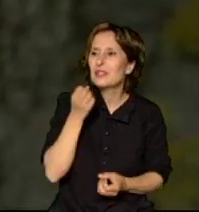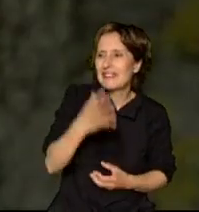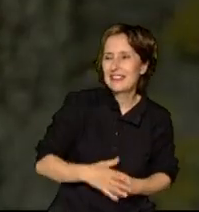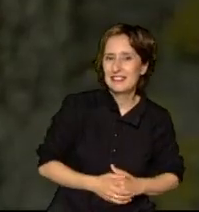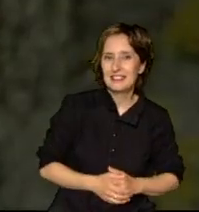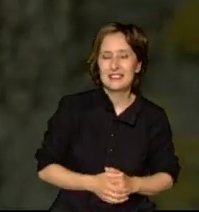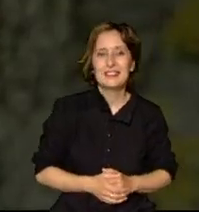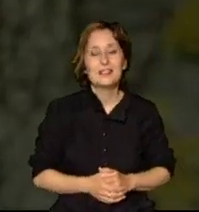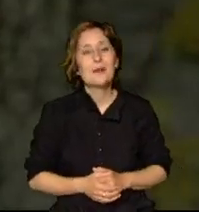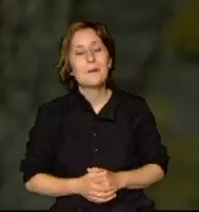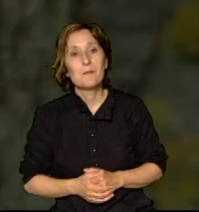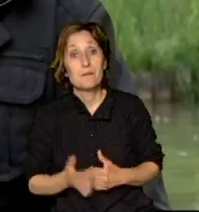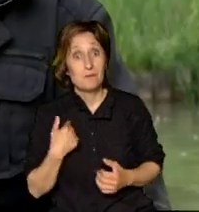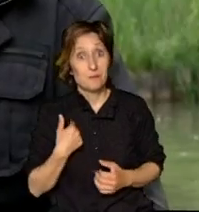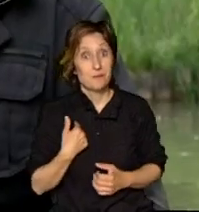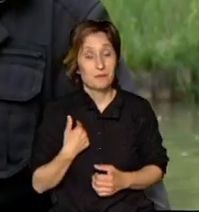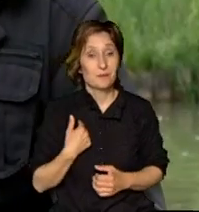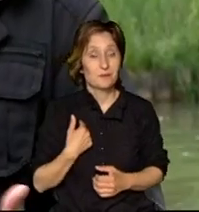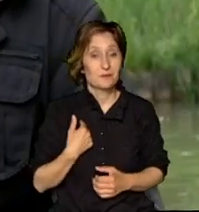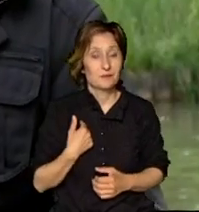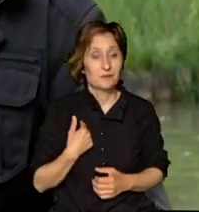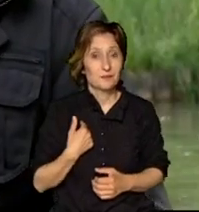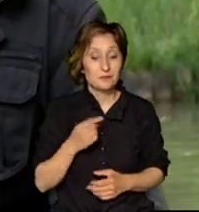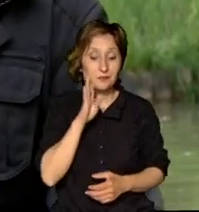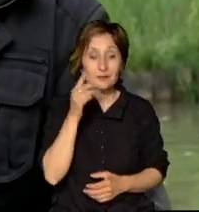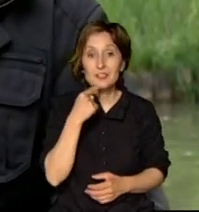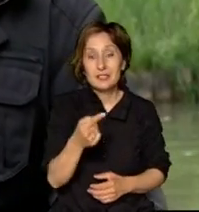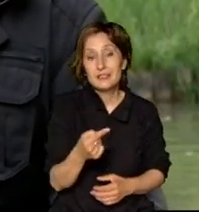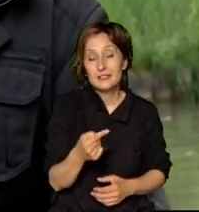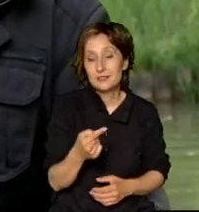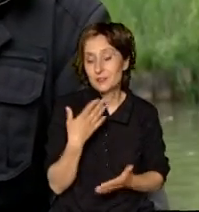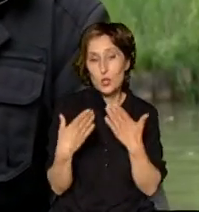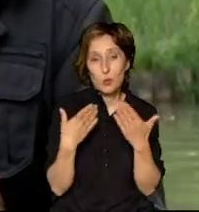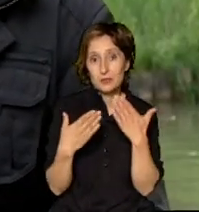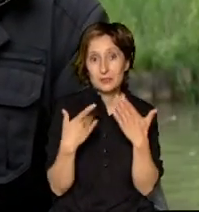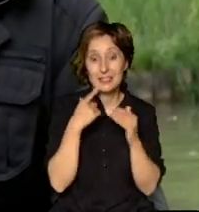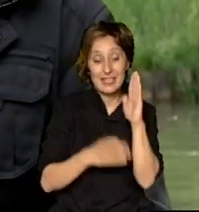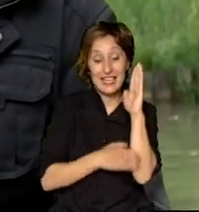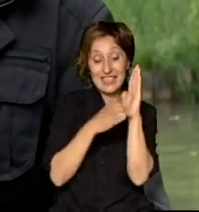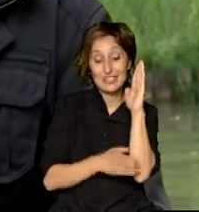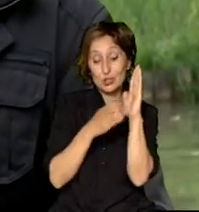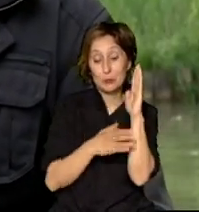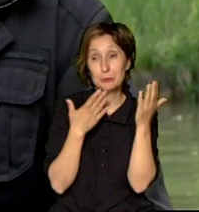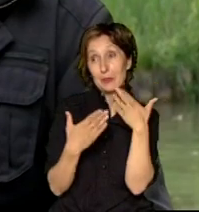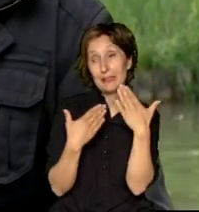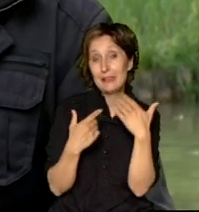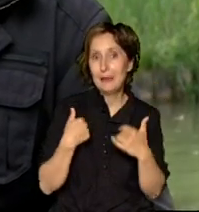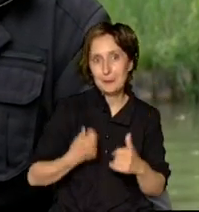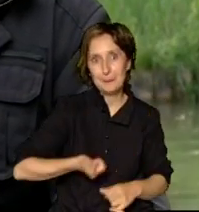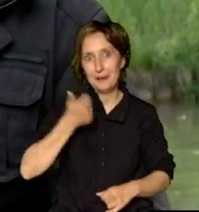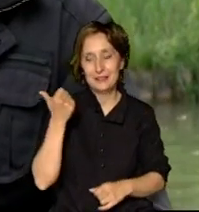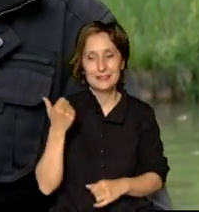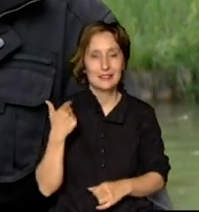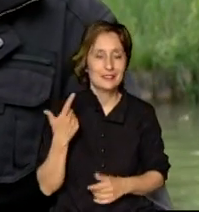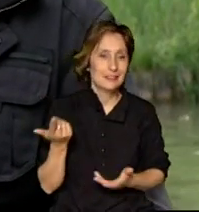eso? Sí, bueno, para mí ya, pues esto que se dice, ¿no? Que es la típica conversación de ascenso, pues para mí mucho más, ¿no? No me